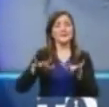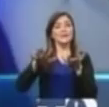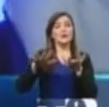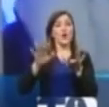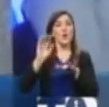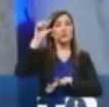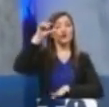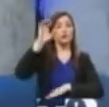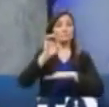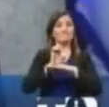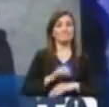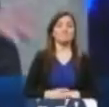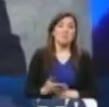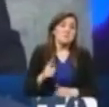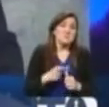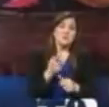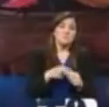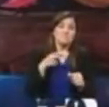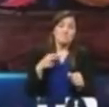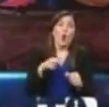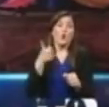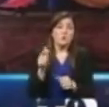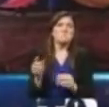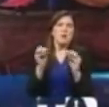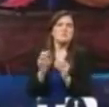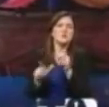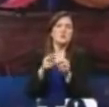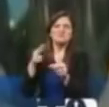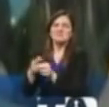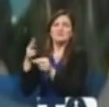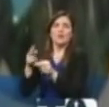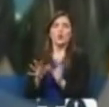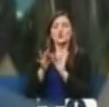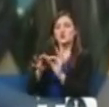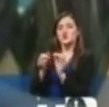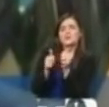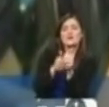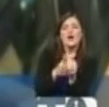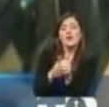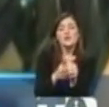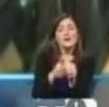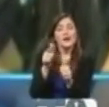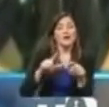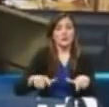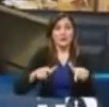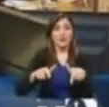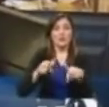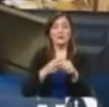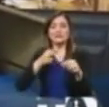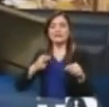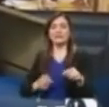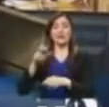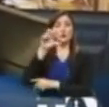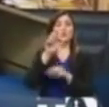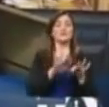No es el primero en irse del gobierno de Lenín Moreno, pero sí el más cercano colaborador del presidente que deja su cargo. El nicaragüense Eduardo Mangas hasta este lunes